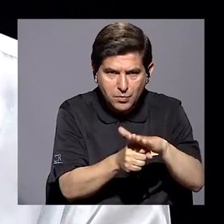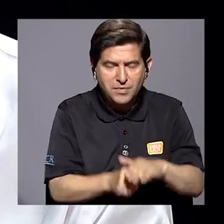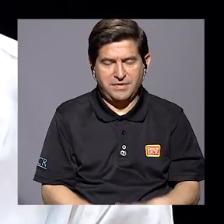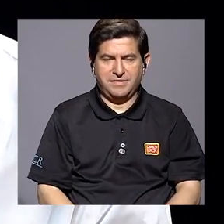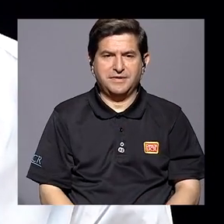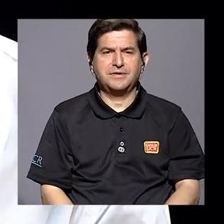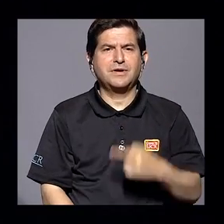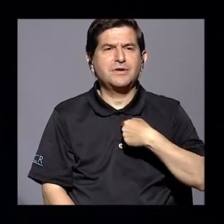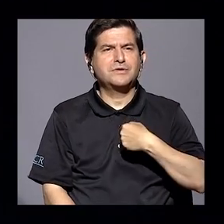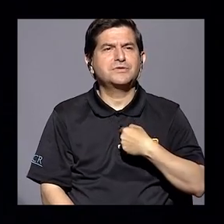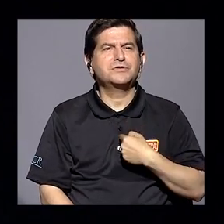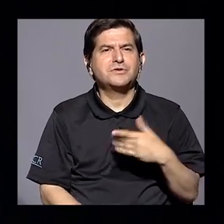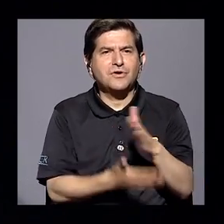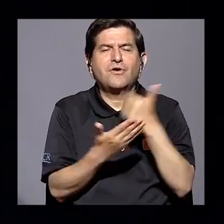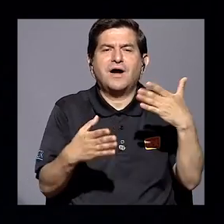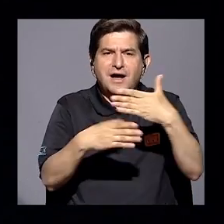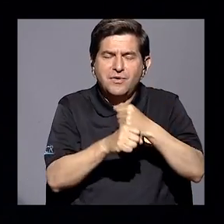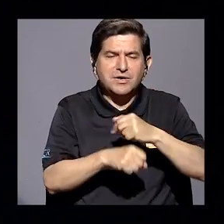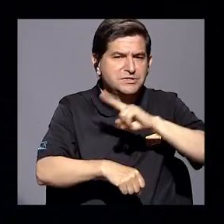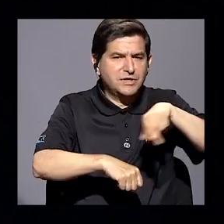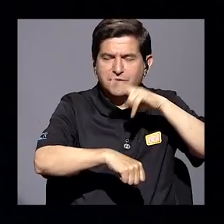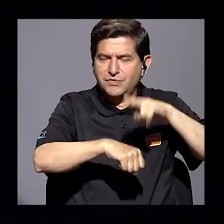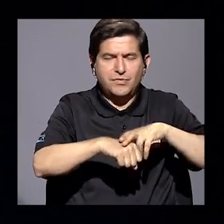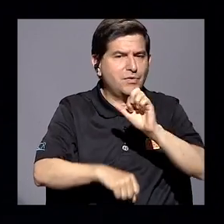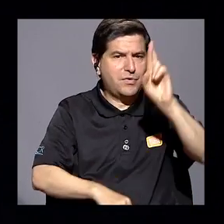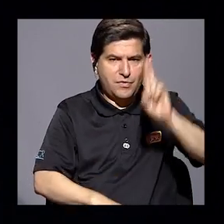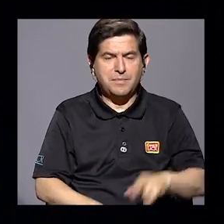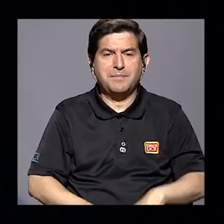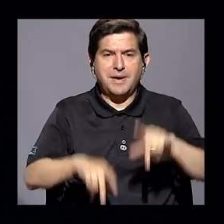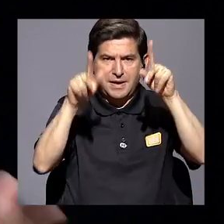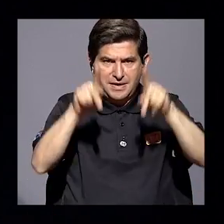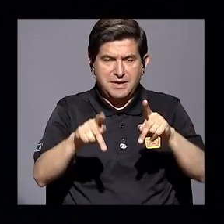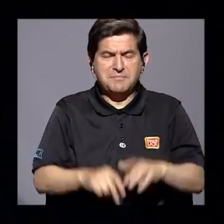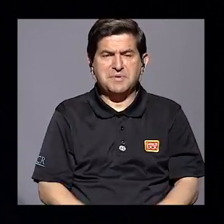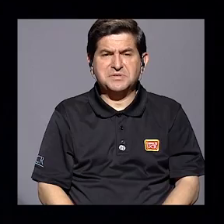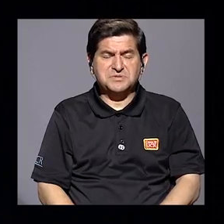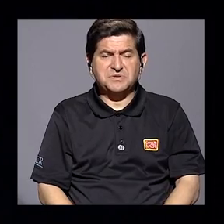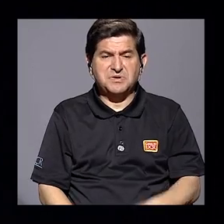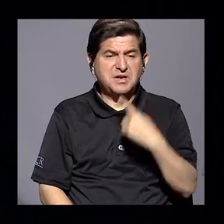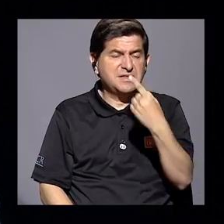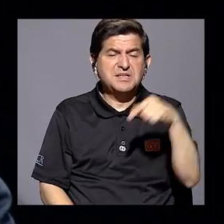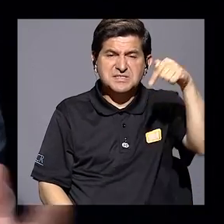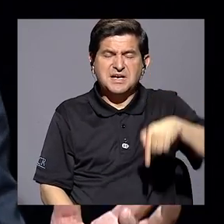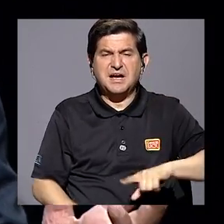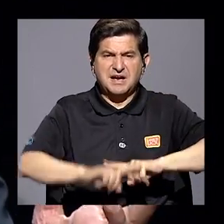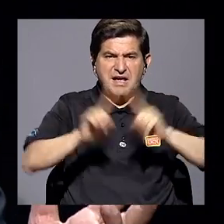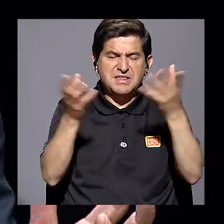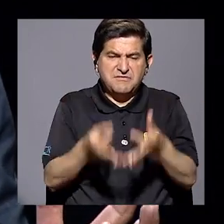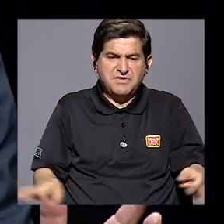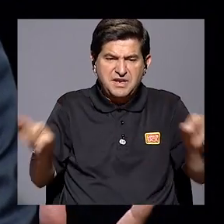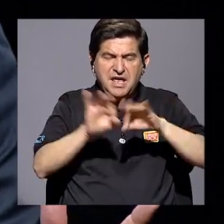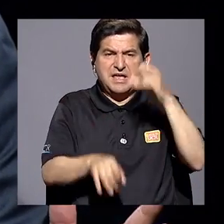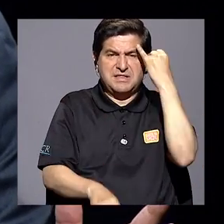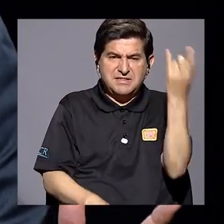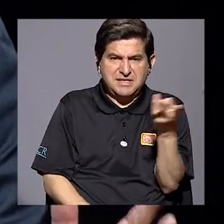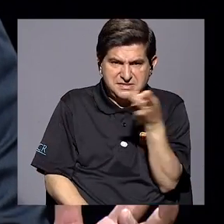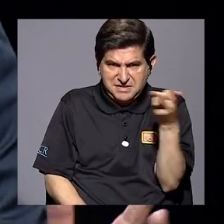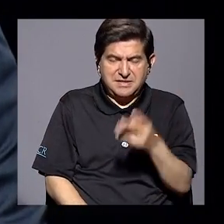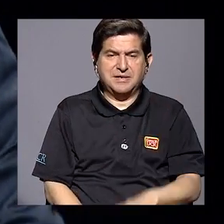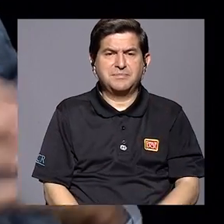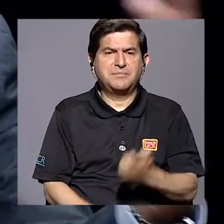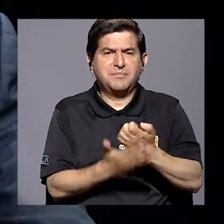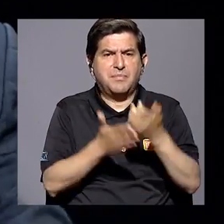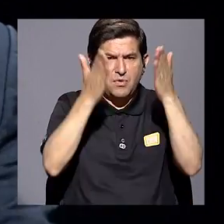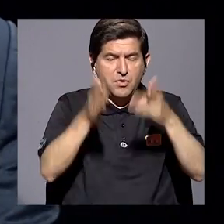para el obligado tributario voy a hacer algo acá que realmente no se hacen costa rica y es que la gente da por sentado que hay grandes diferencias ideológicas entre